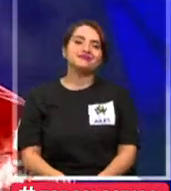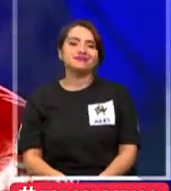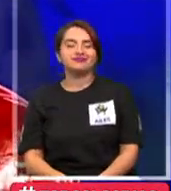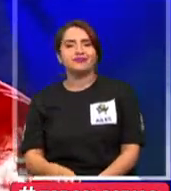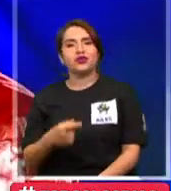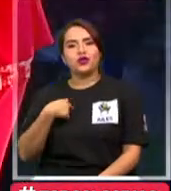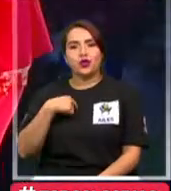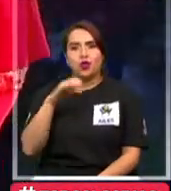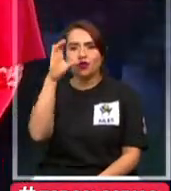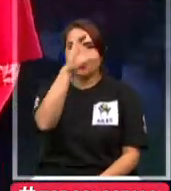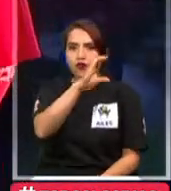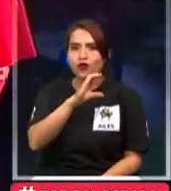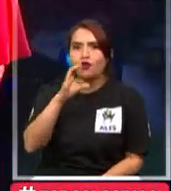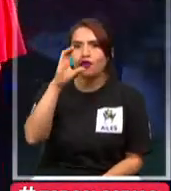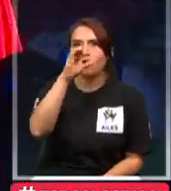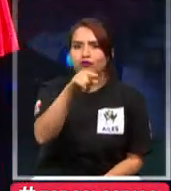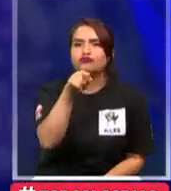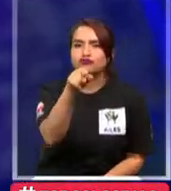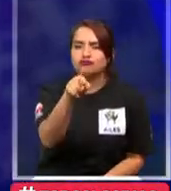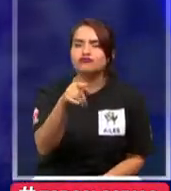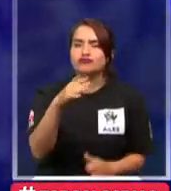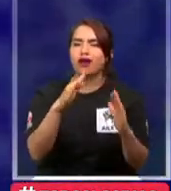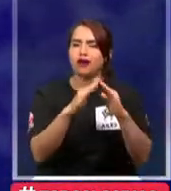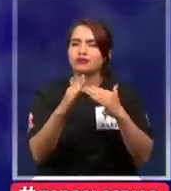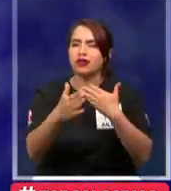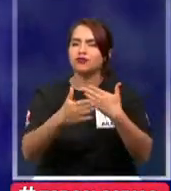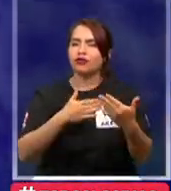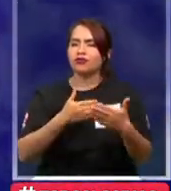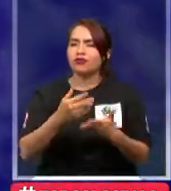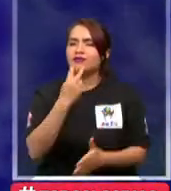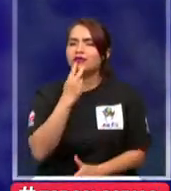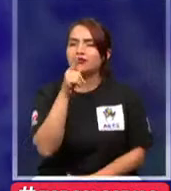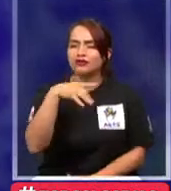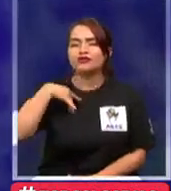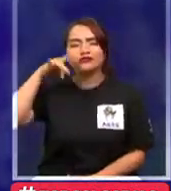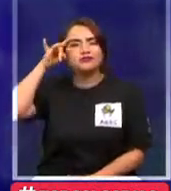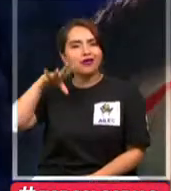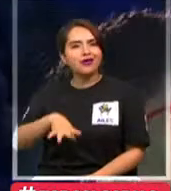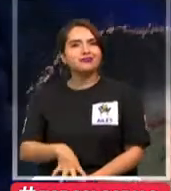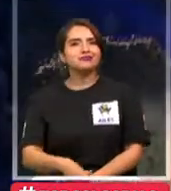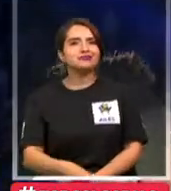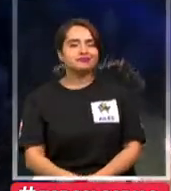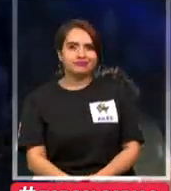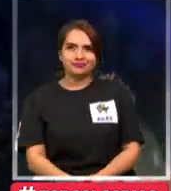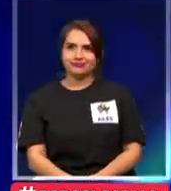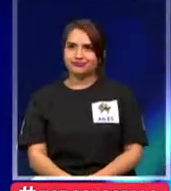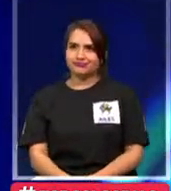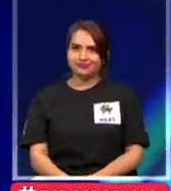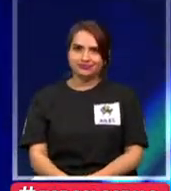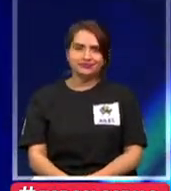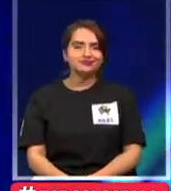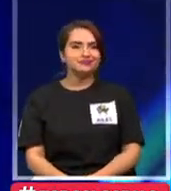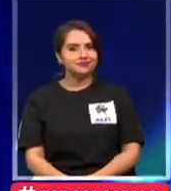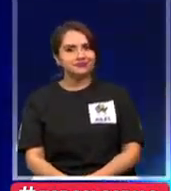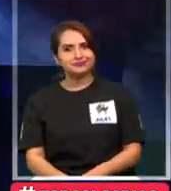busco, yo sé dónde tú vives. Quizás diciéndome no